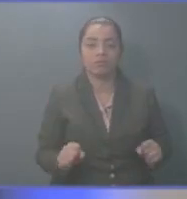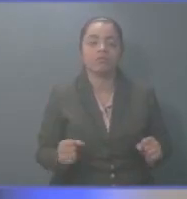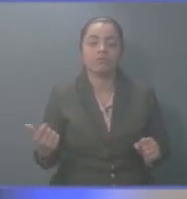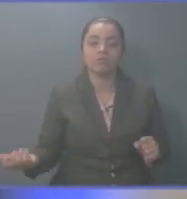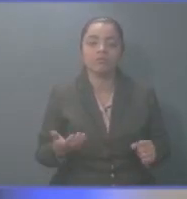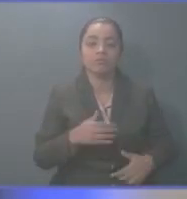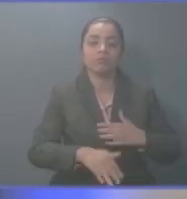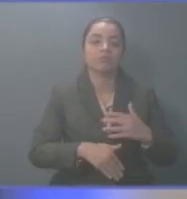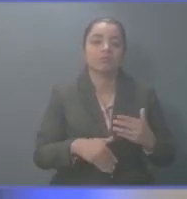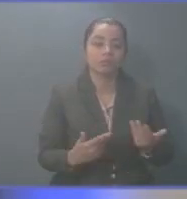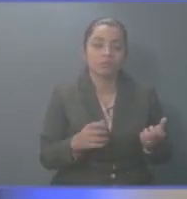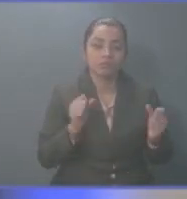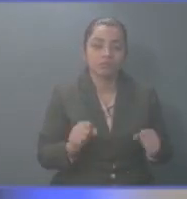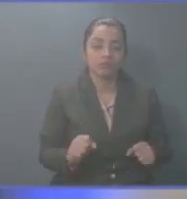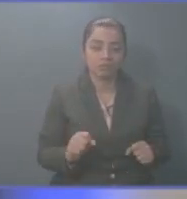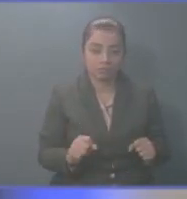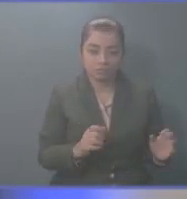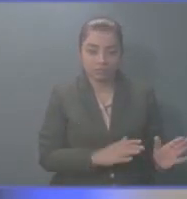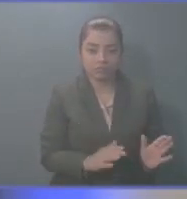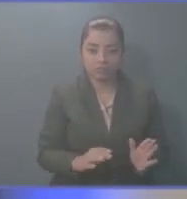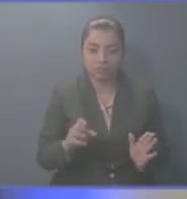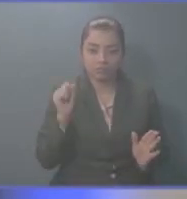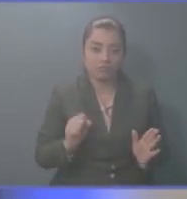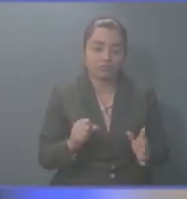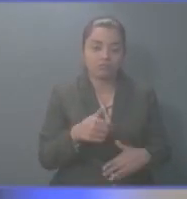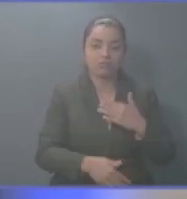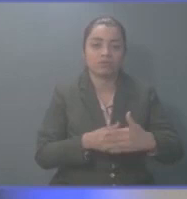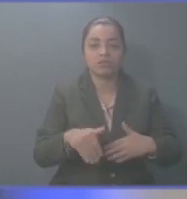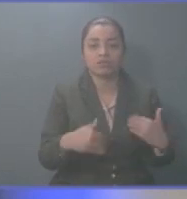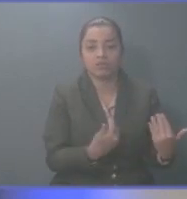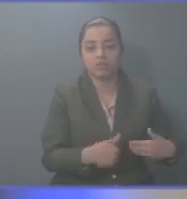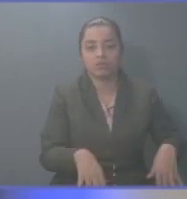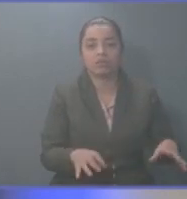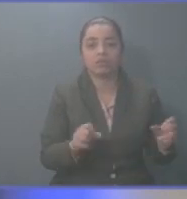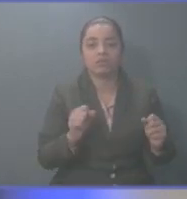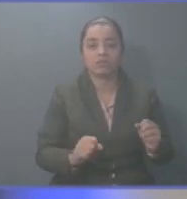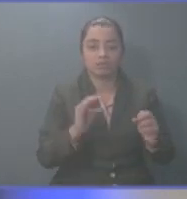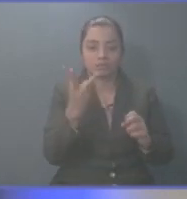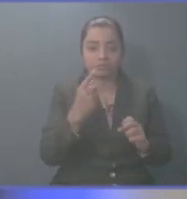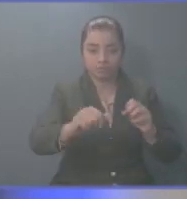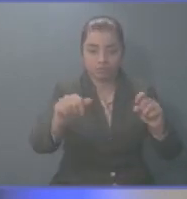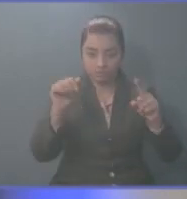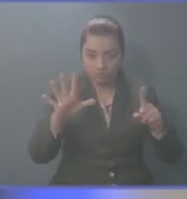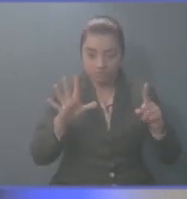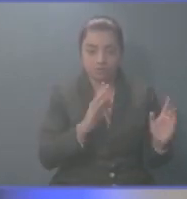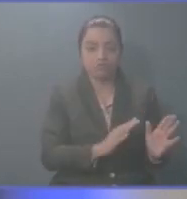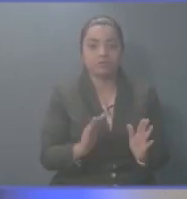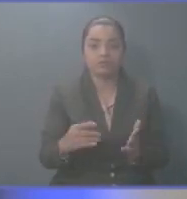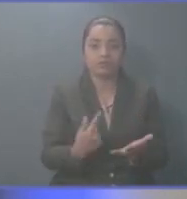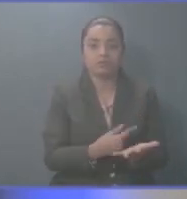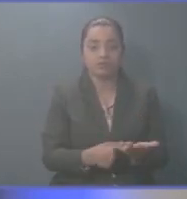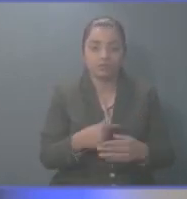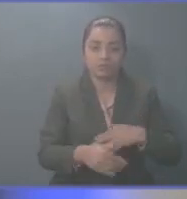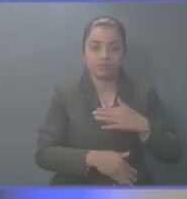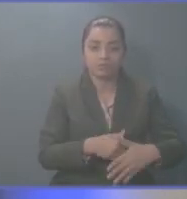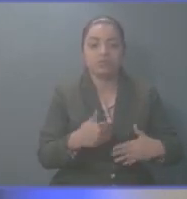no comparto, porque precisamente la interpelación se interrumpió justo cuando íbamos a las repreguntas de la pregunta 6, que tenía que ver con el tema